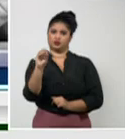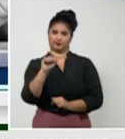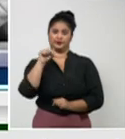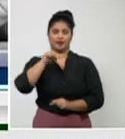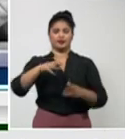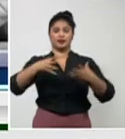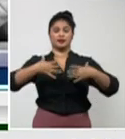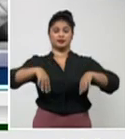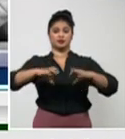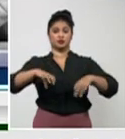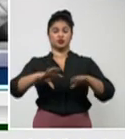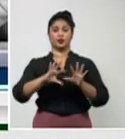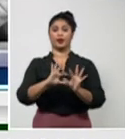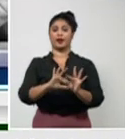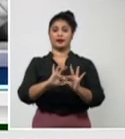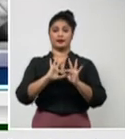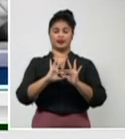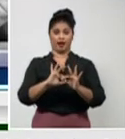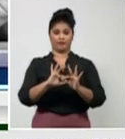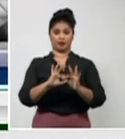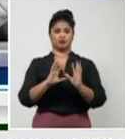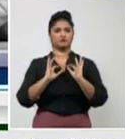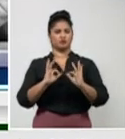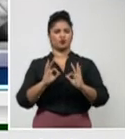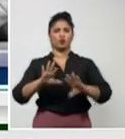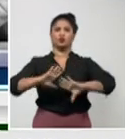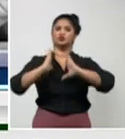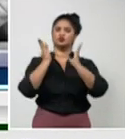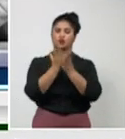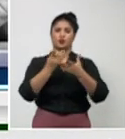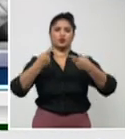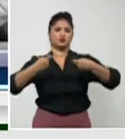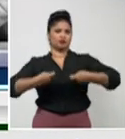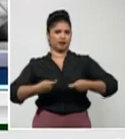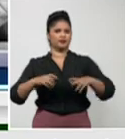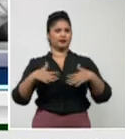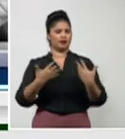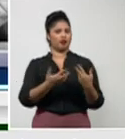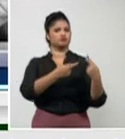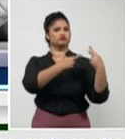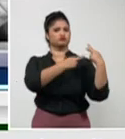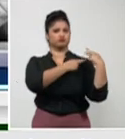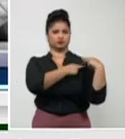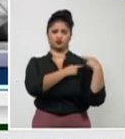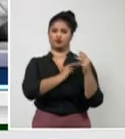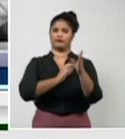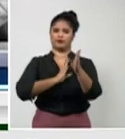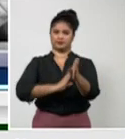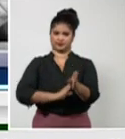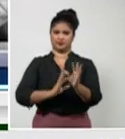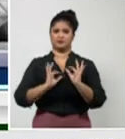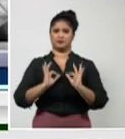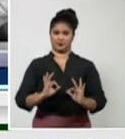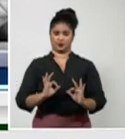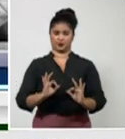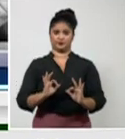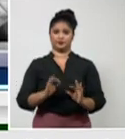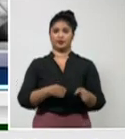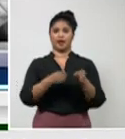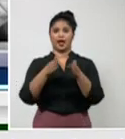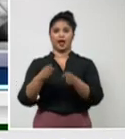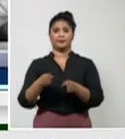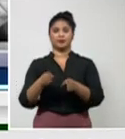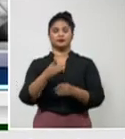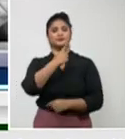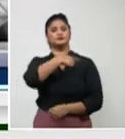complejo que demanda la atención y la participación de todos. Ayer se destacaba además que en correspondencia con el